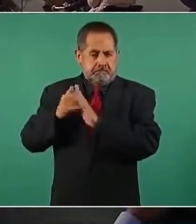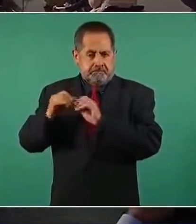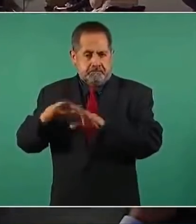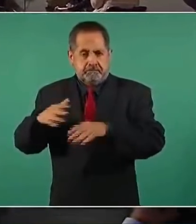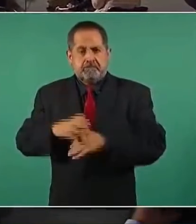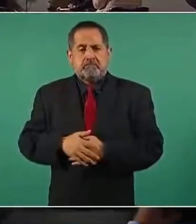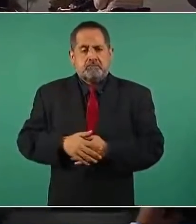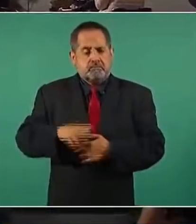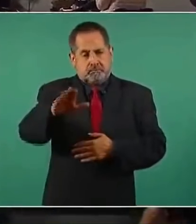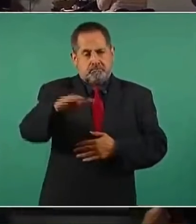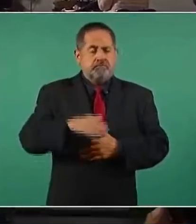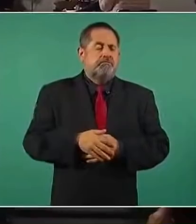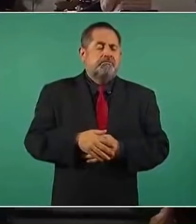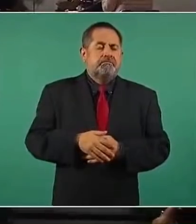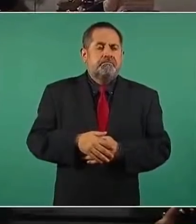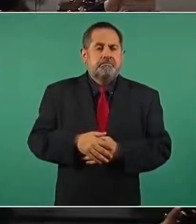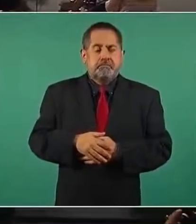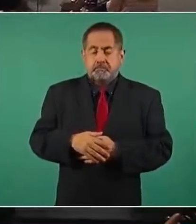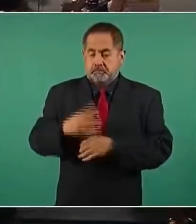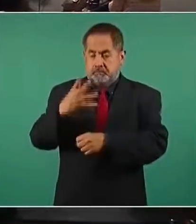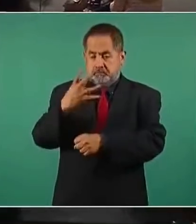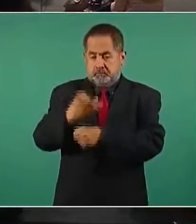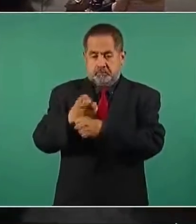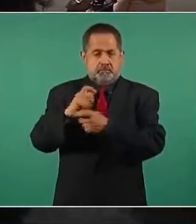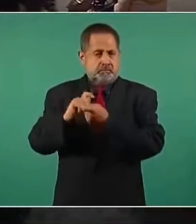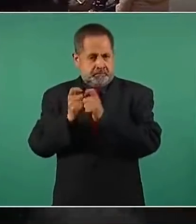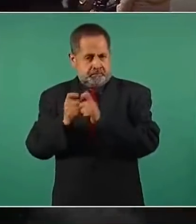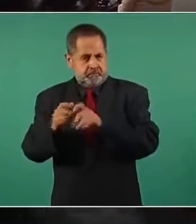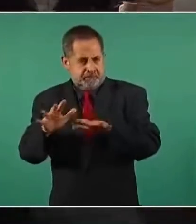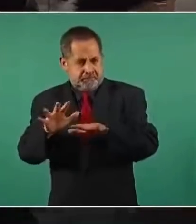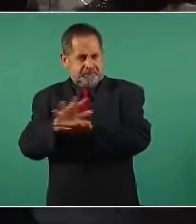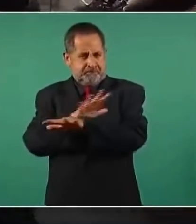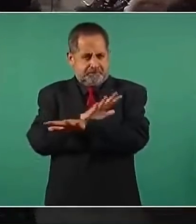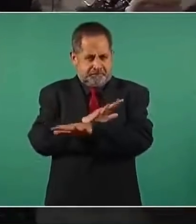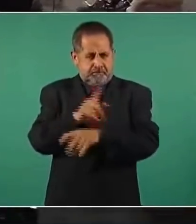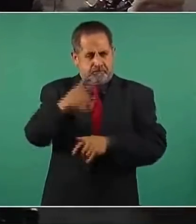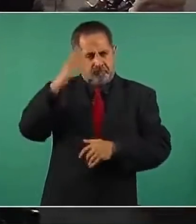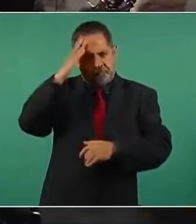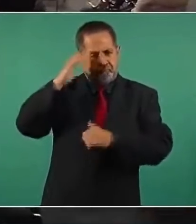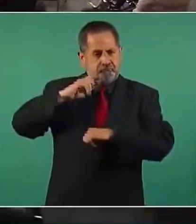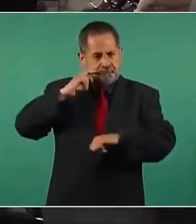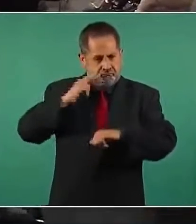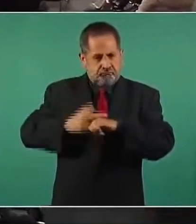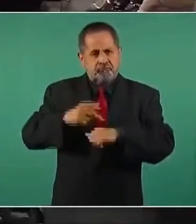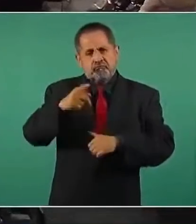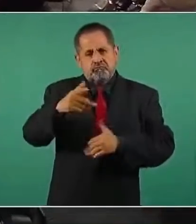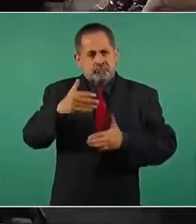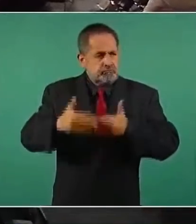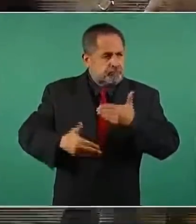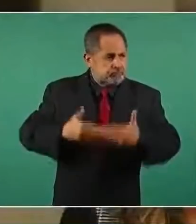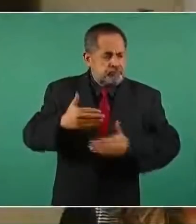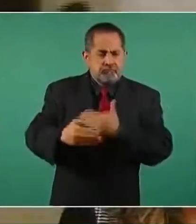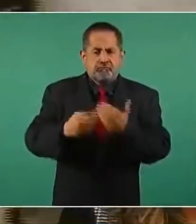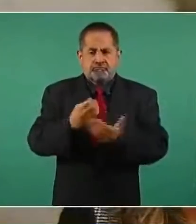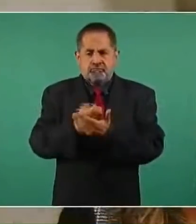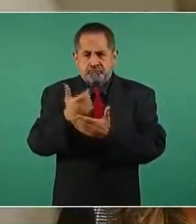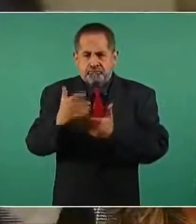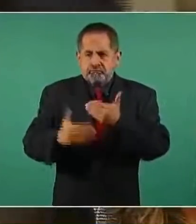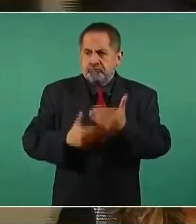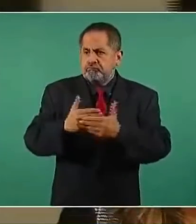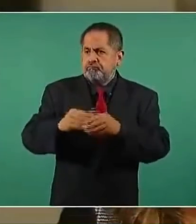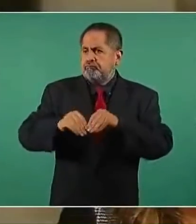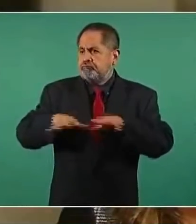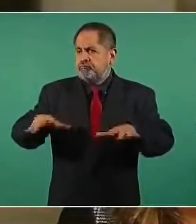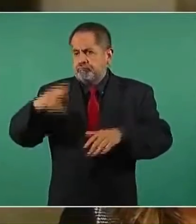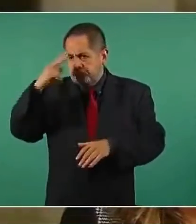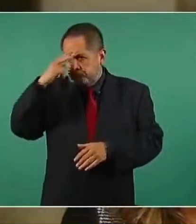con la llegada de la cuarta transformación que usted encabeza, hemos visto un desarrollo económico, demográfico y social